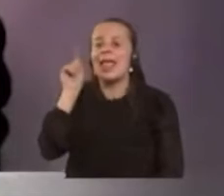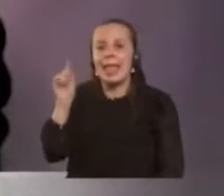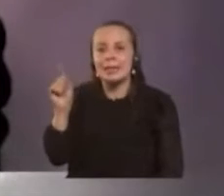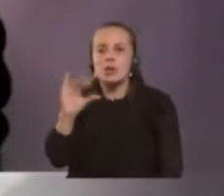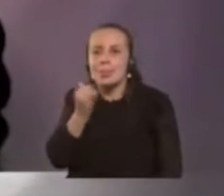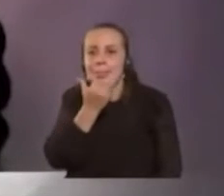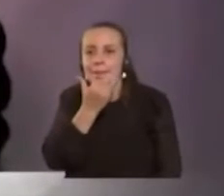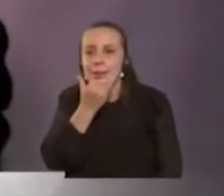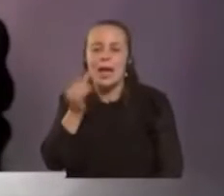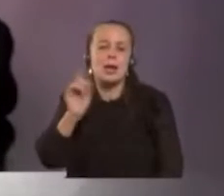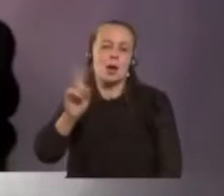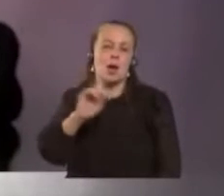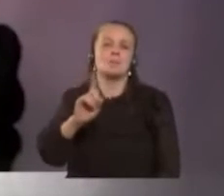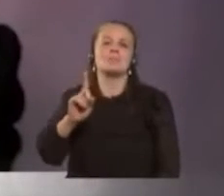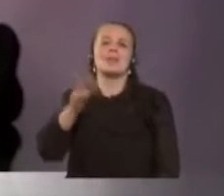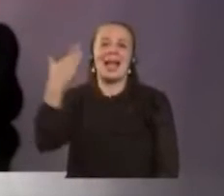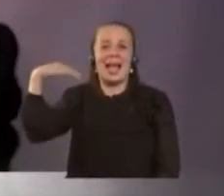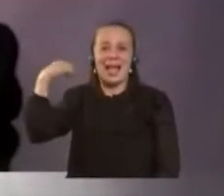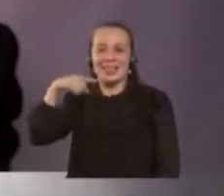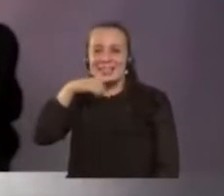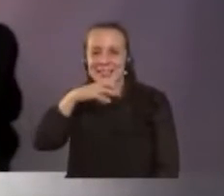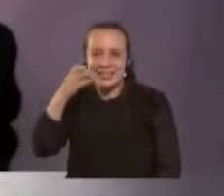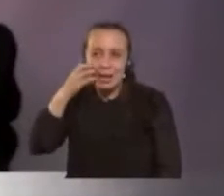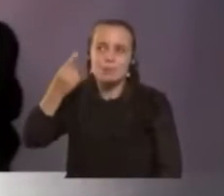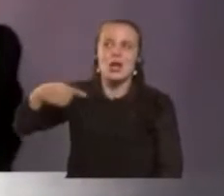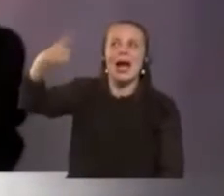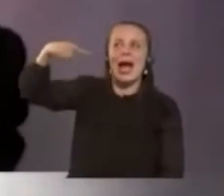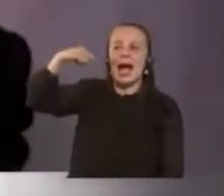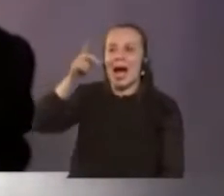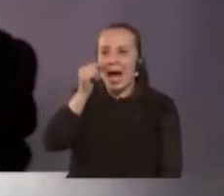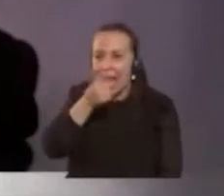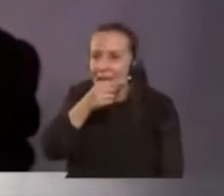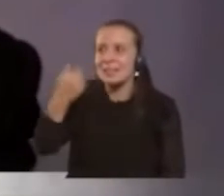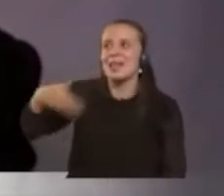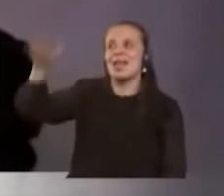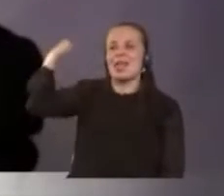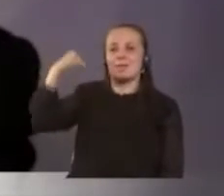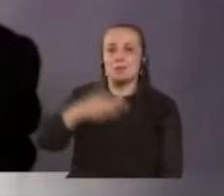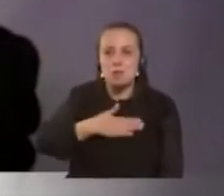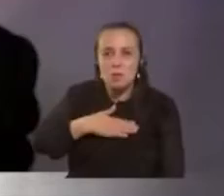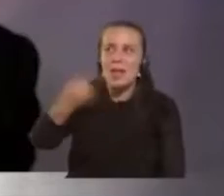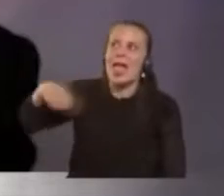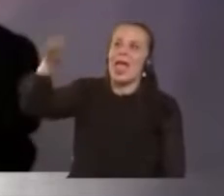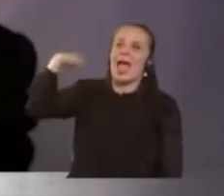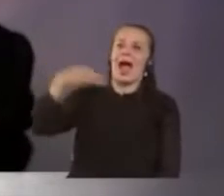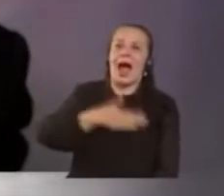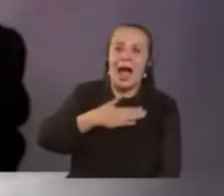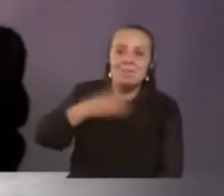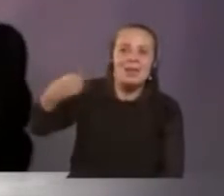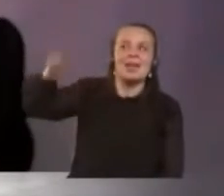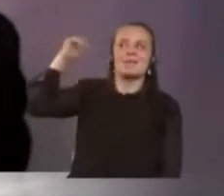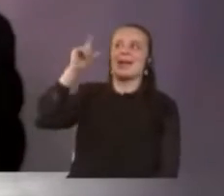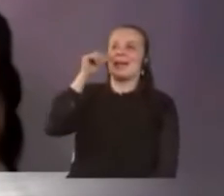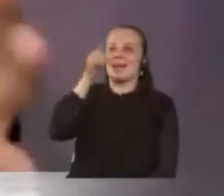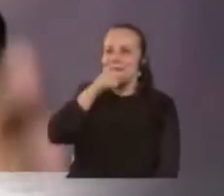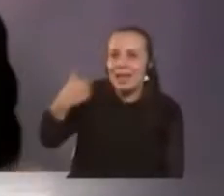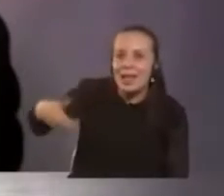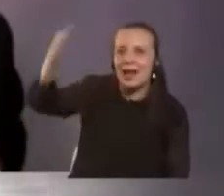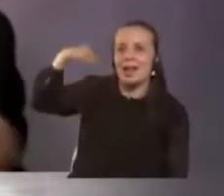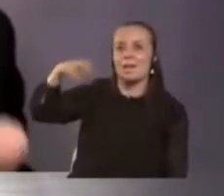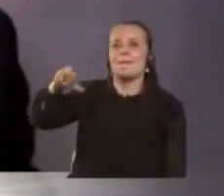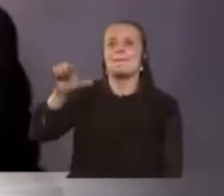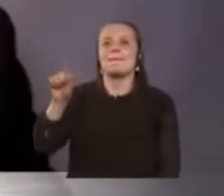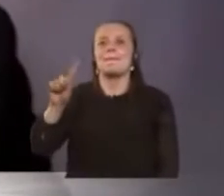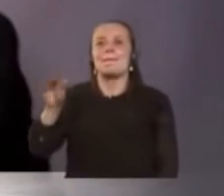empecemos por Iván Duque y antes Santos y antes Uribe y antes Uribe y antes Santos, bueno, y antes Pastrana y antes todo, cada uno